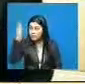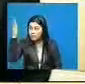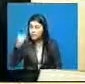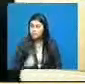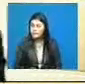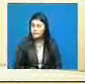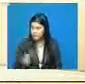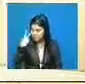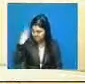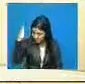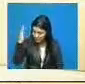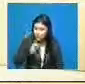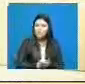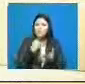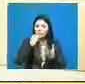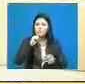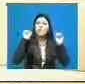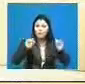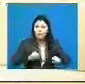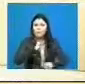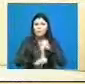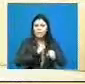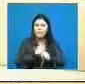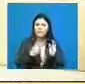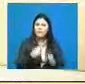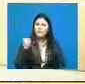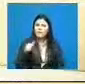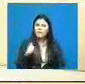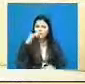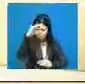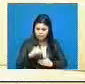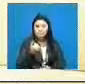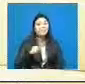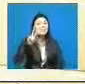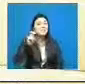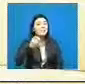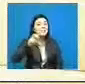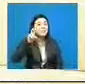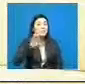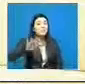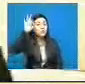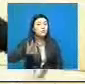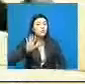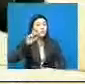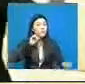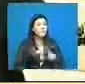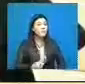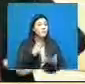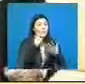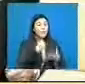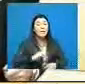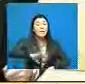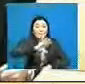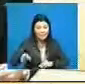El presupuesto que se aprobó para el 2010 tenía un recorte del 17% en inversión. Y le digo algo